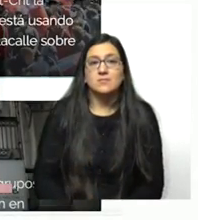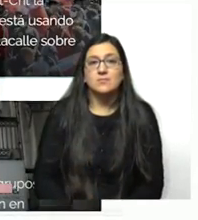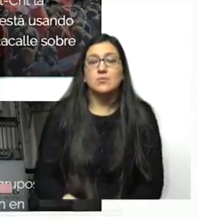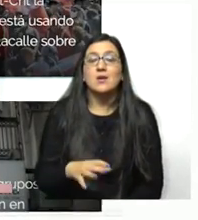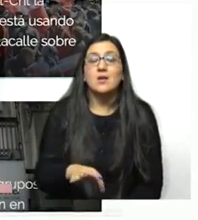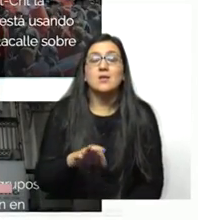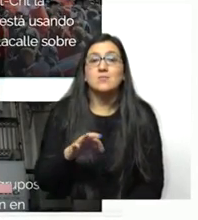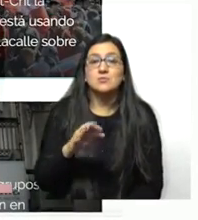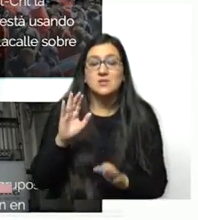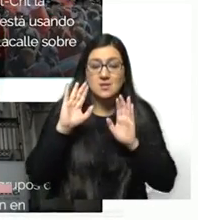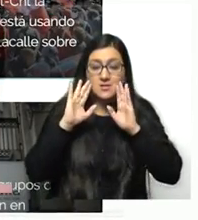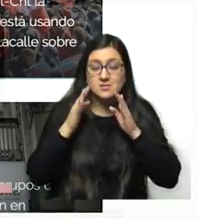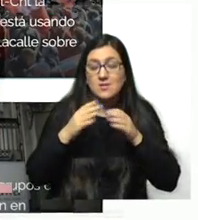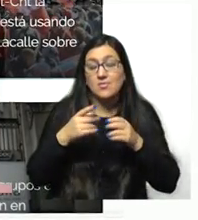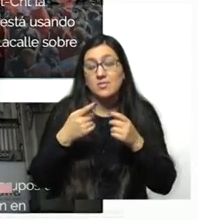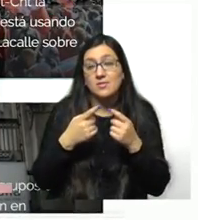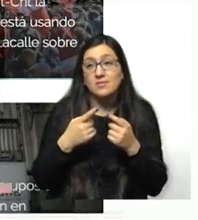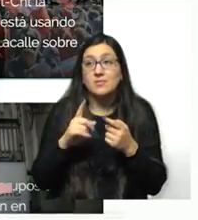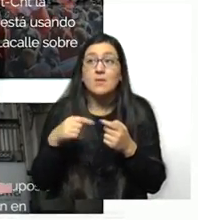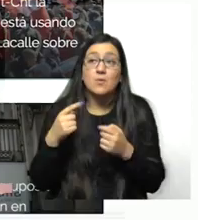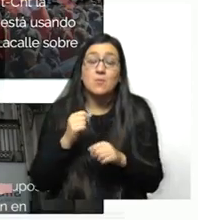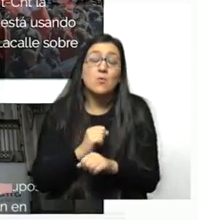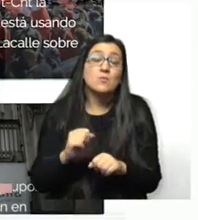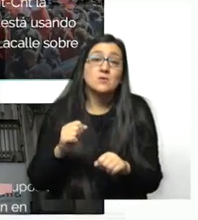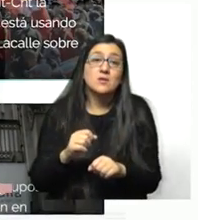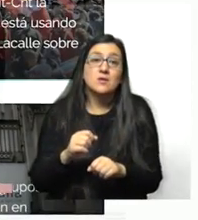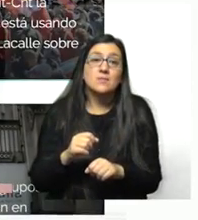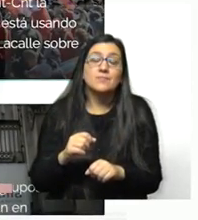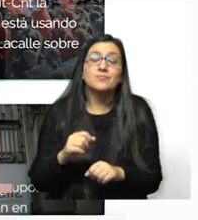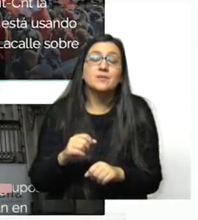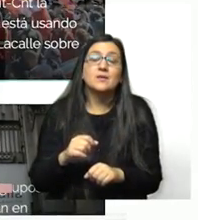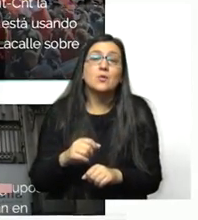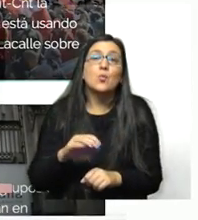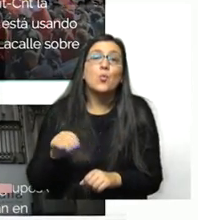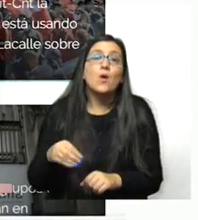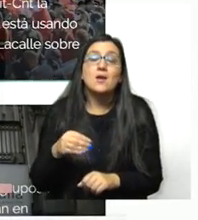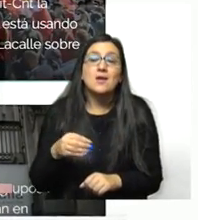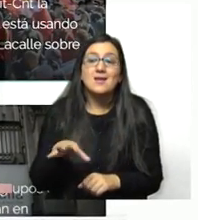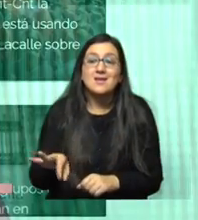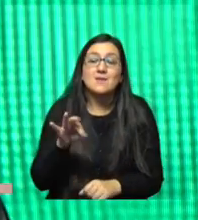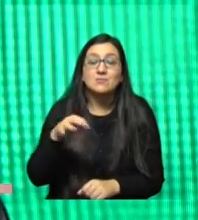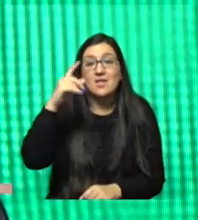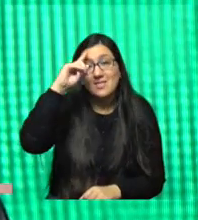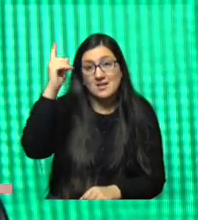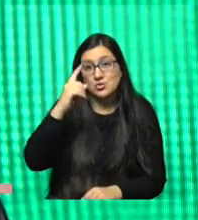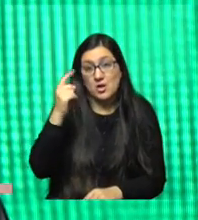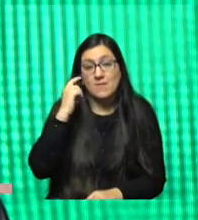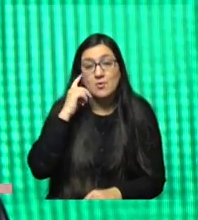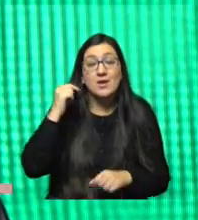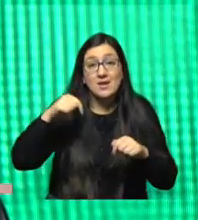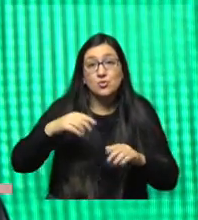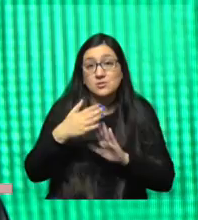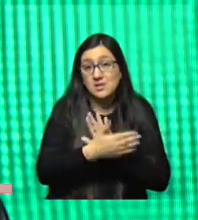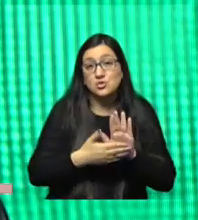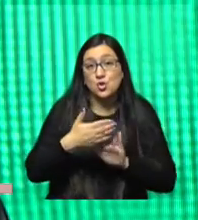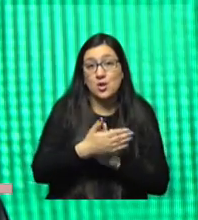centralizar. Después, otra historia será qué medios elegimos para informarnos a nivel internacional. Pero los que elegimos, estos son los que elegimos los uruguayos, portales uruguayos.